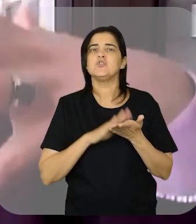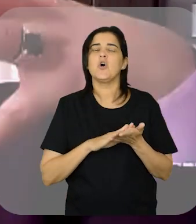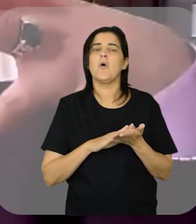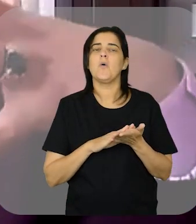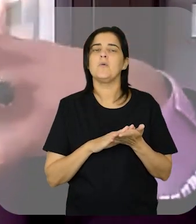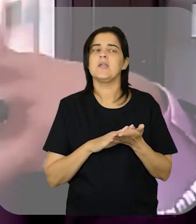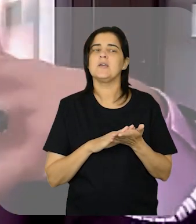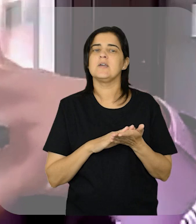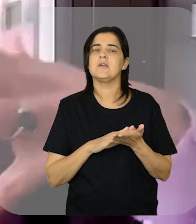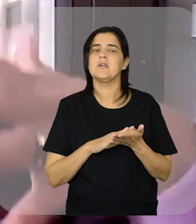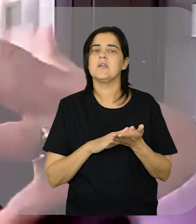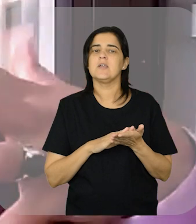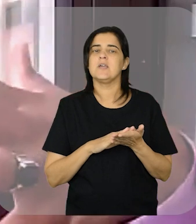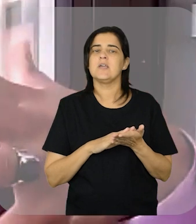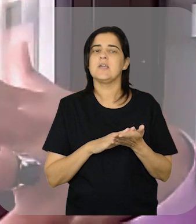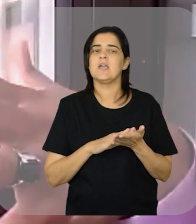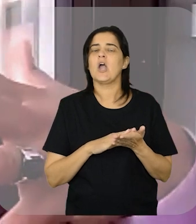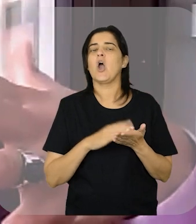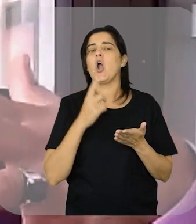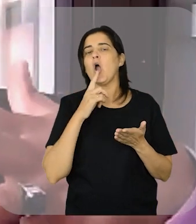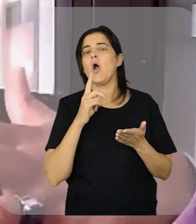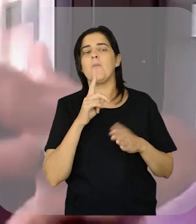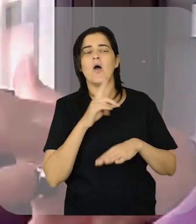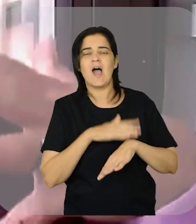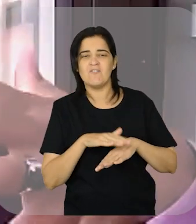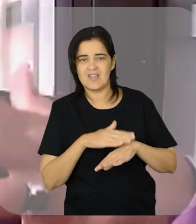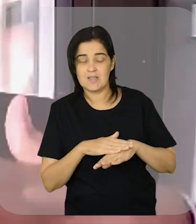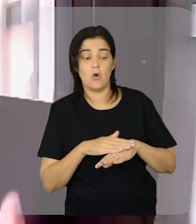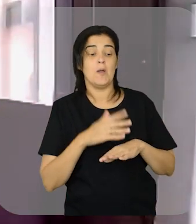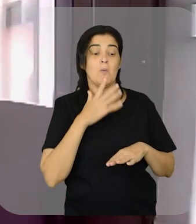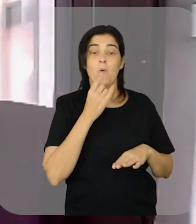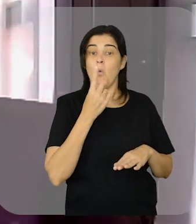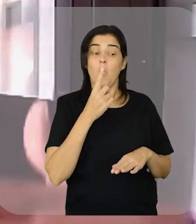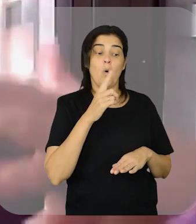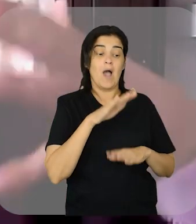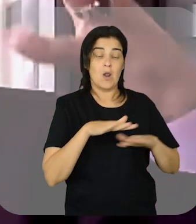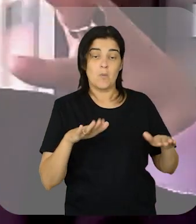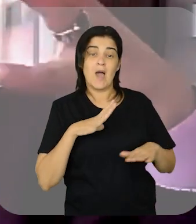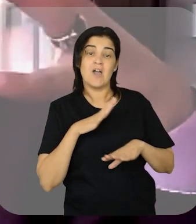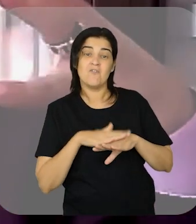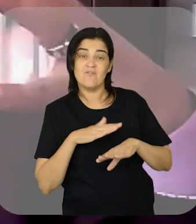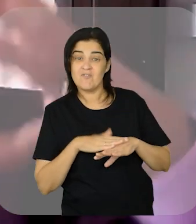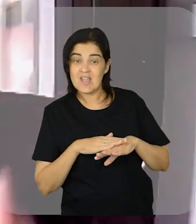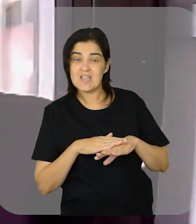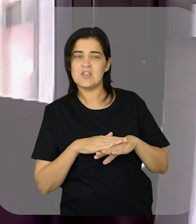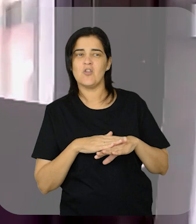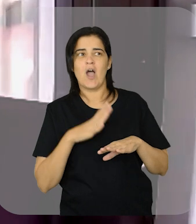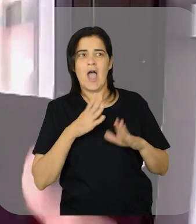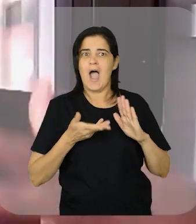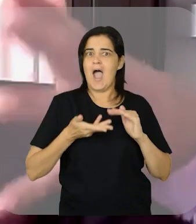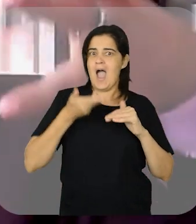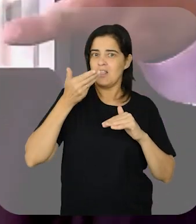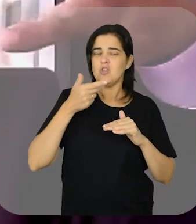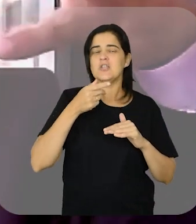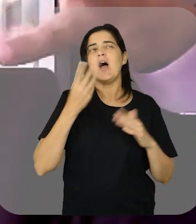llama el filtro afectivo. Y dice que cuando un alumno tiene el filtro afectivo alto, el filtro afectivo